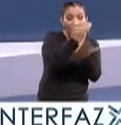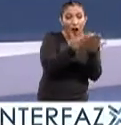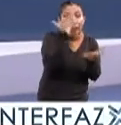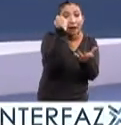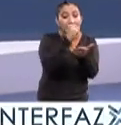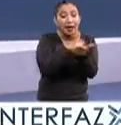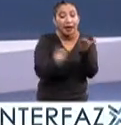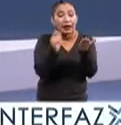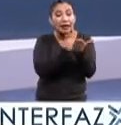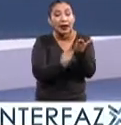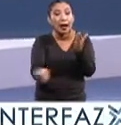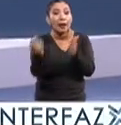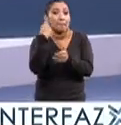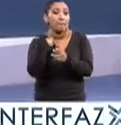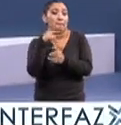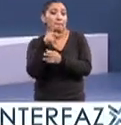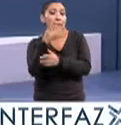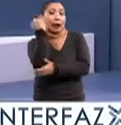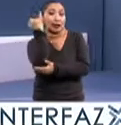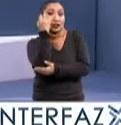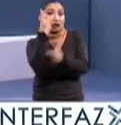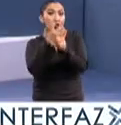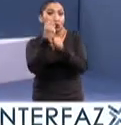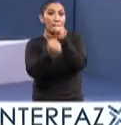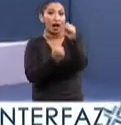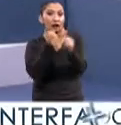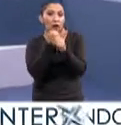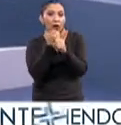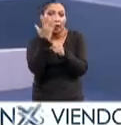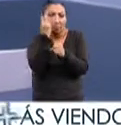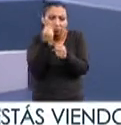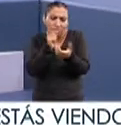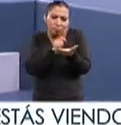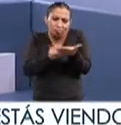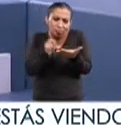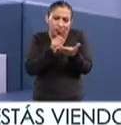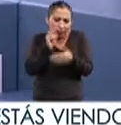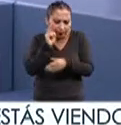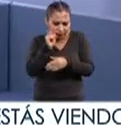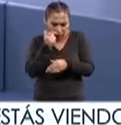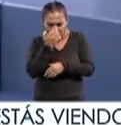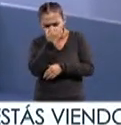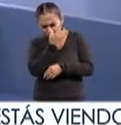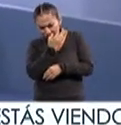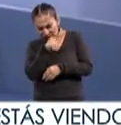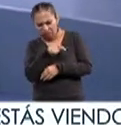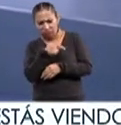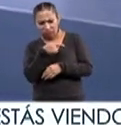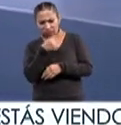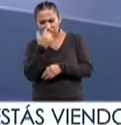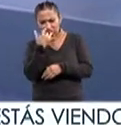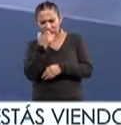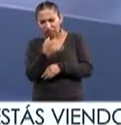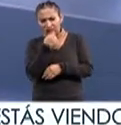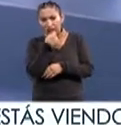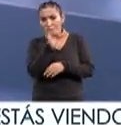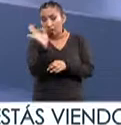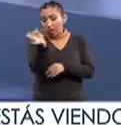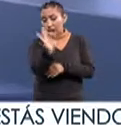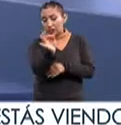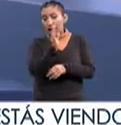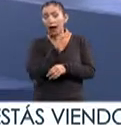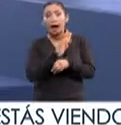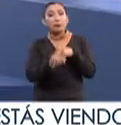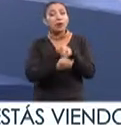a leer y escribir en preprimaria. Entonces ahí es donde podemos empezar a notar si el niño pudiera tener